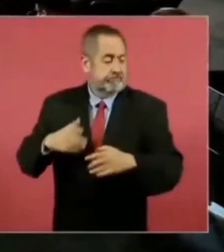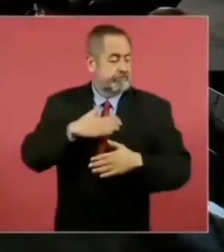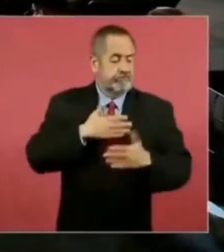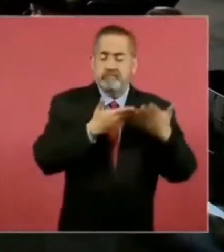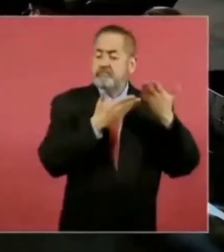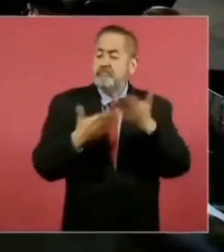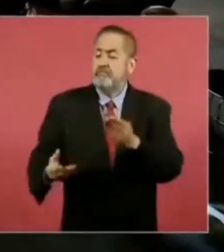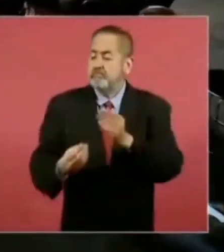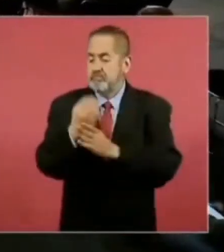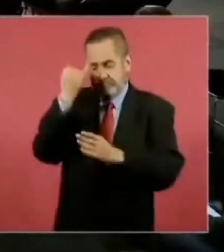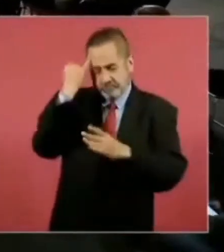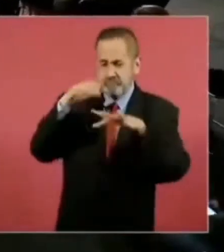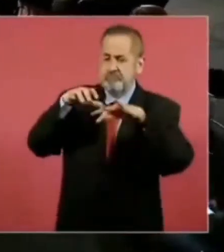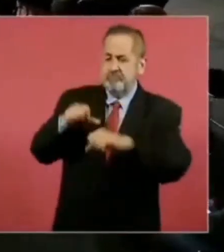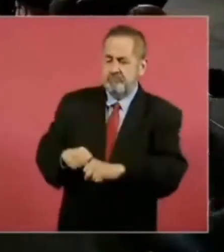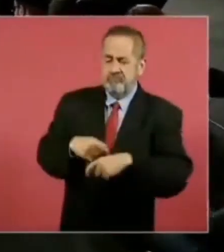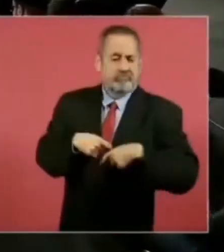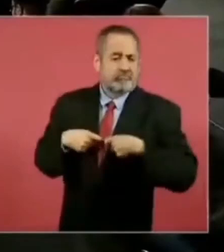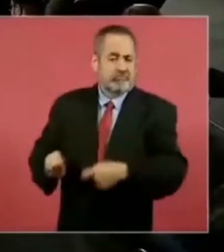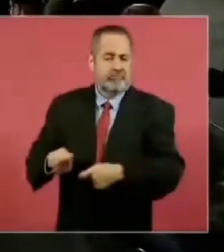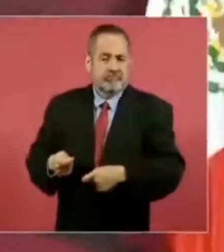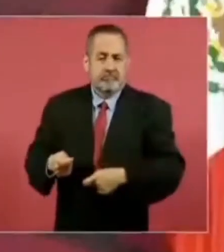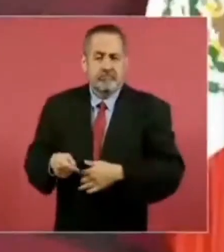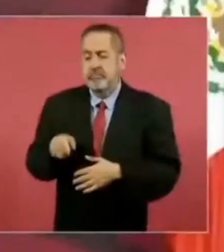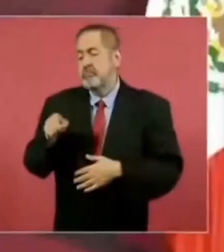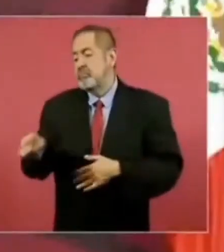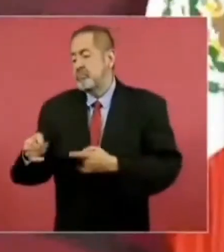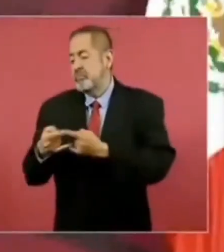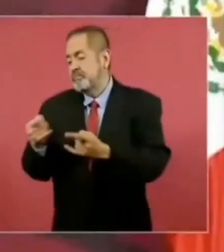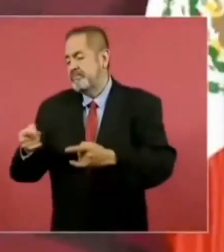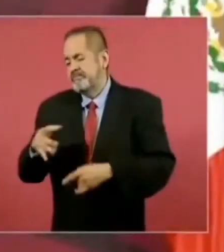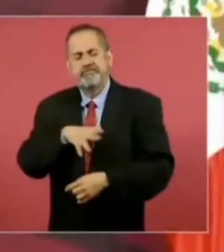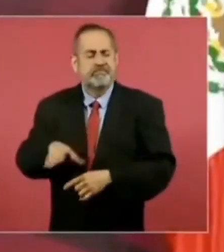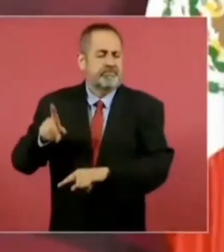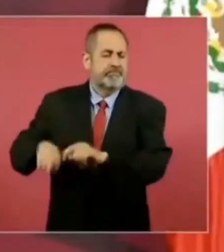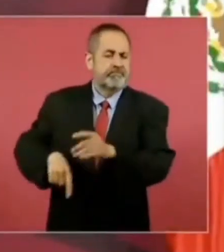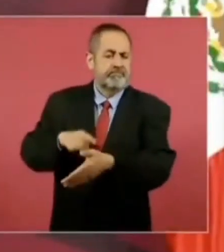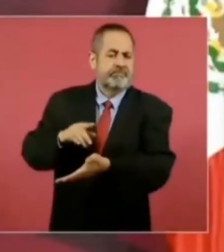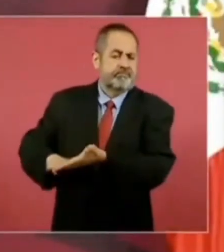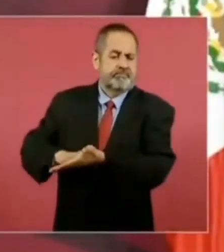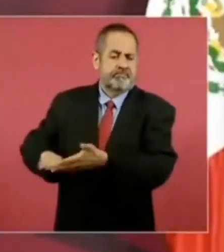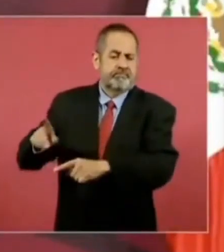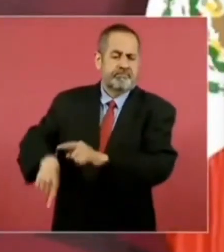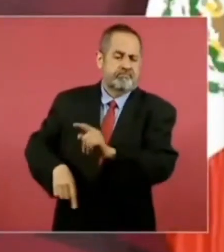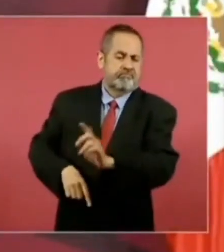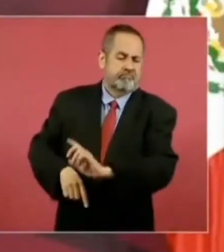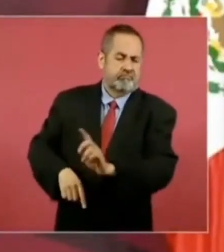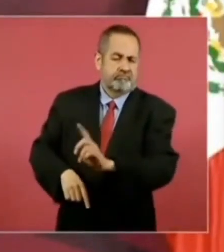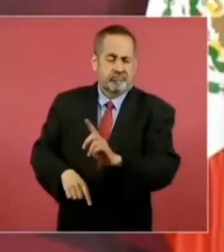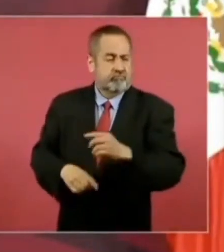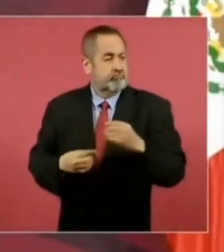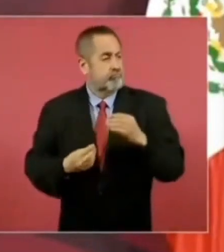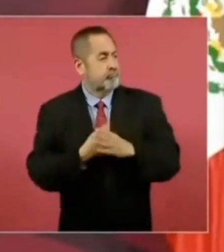invade, el que coloniza, tiene que negar o tiene que buscar una justificación